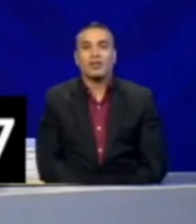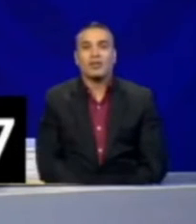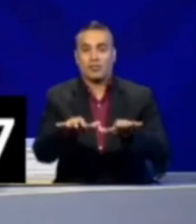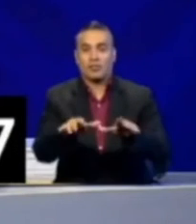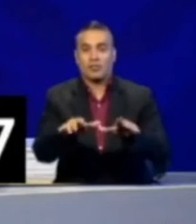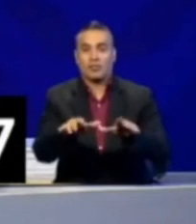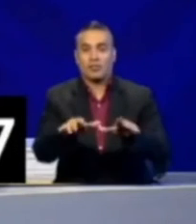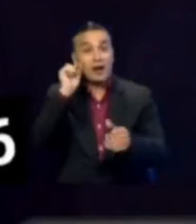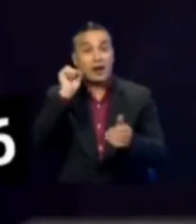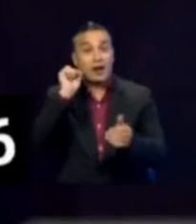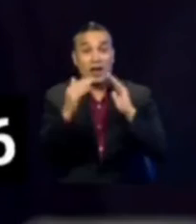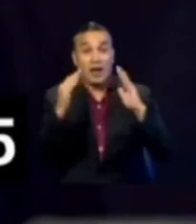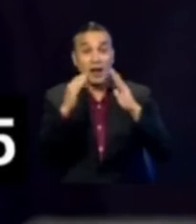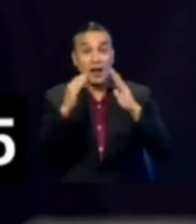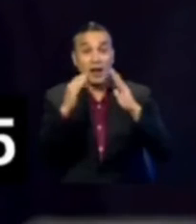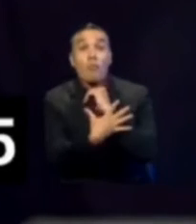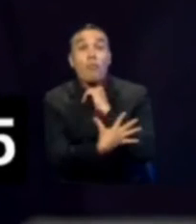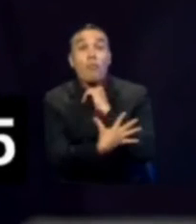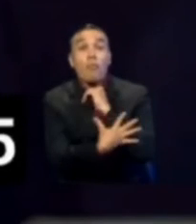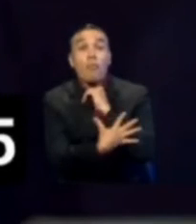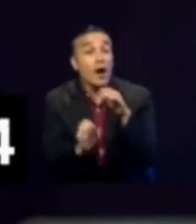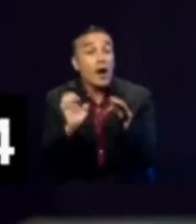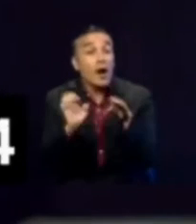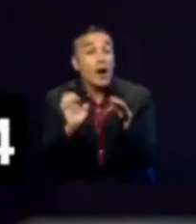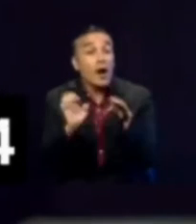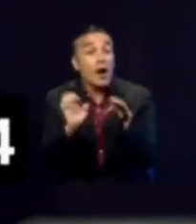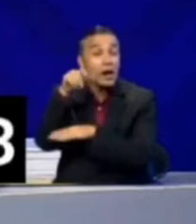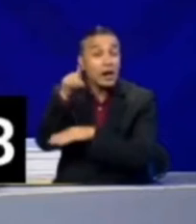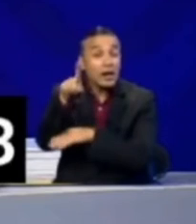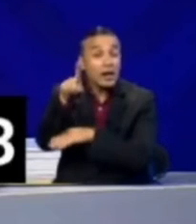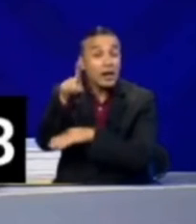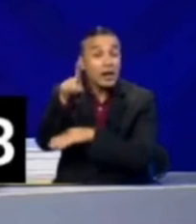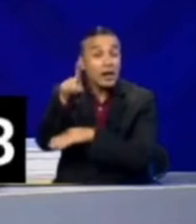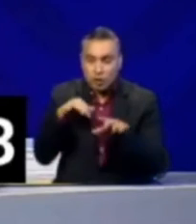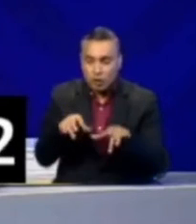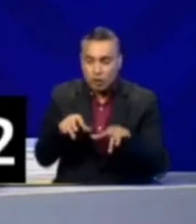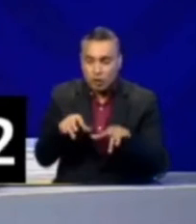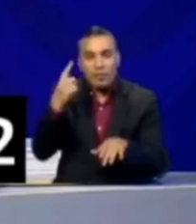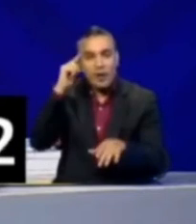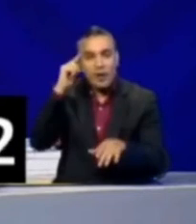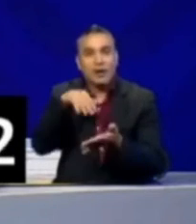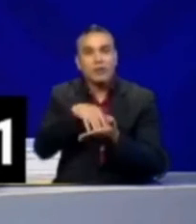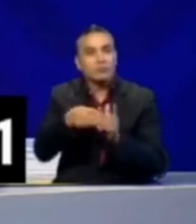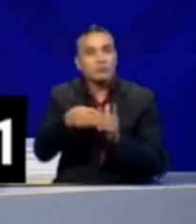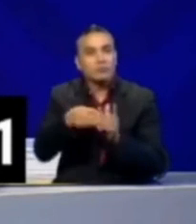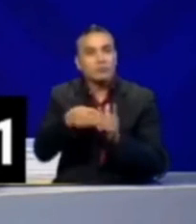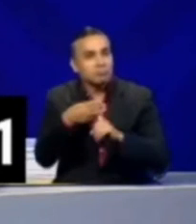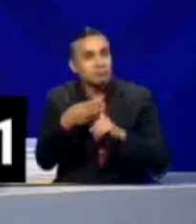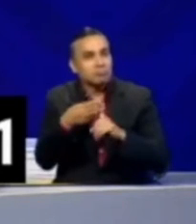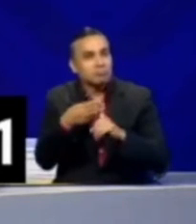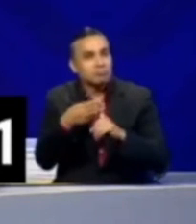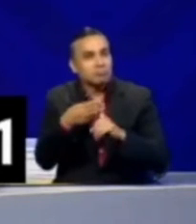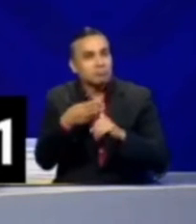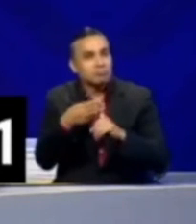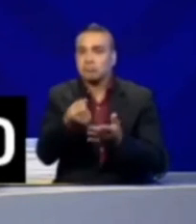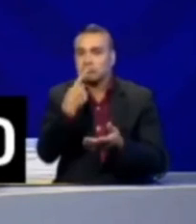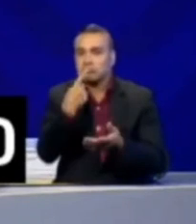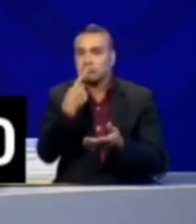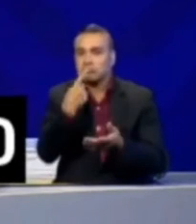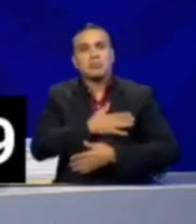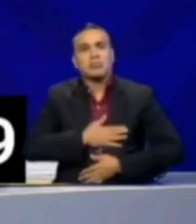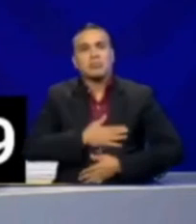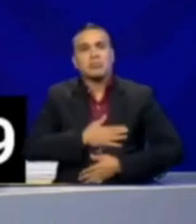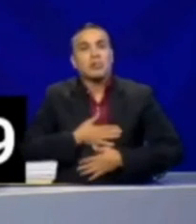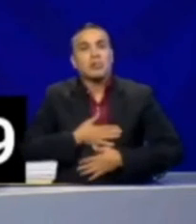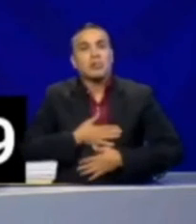computadores para que en cada hogar pobre del Ecuador tengan un computador para teleeducación, telemedicina, diversión